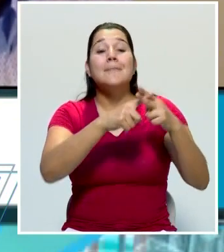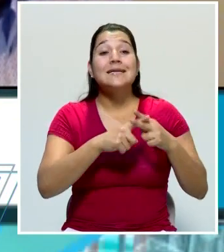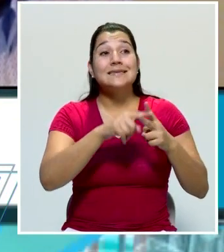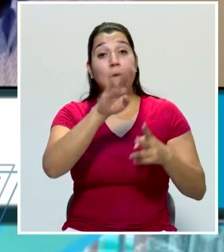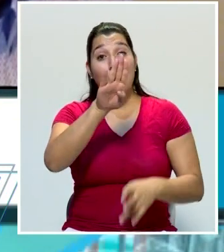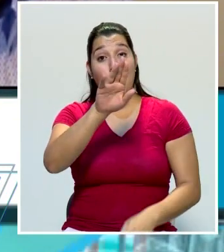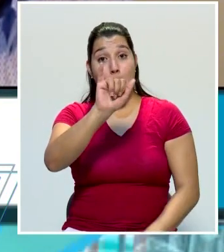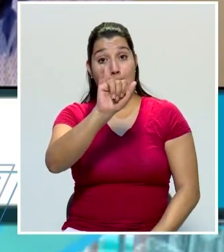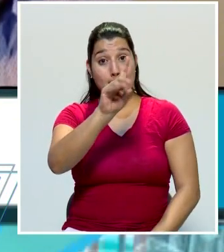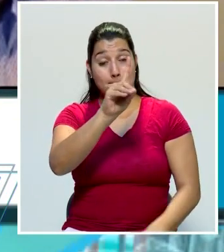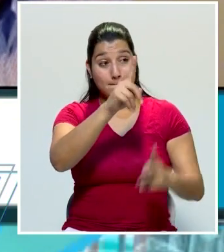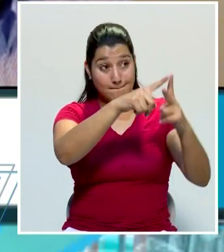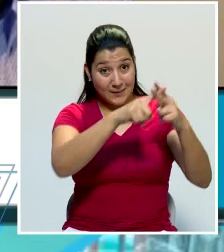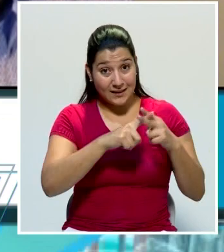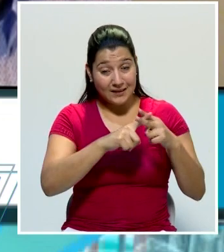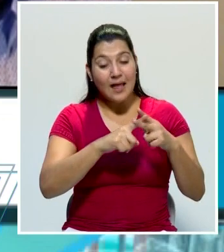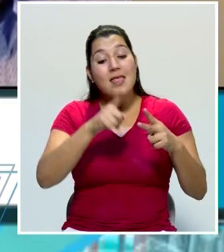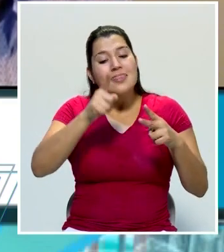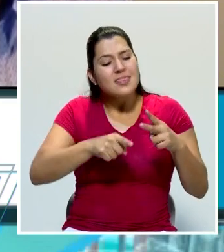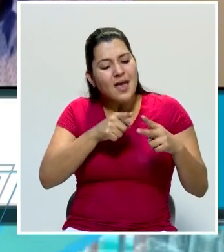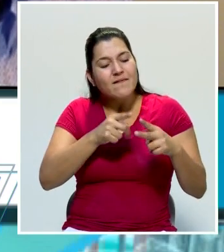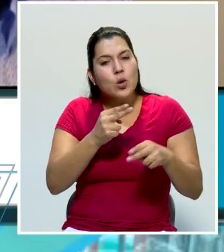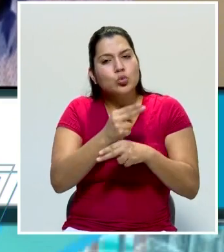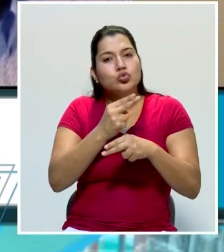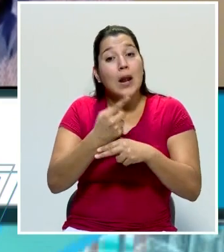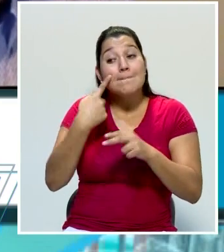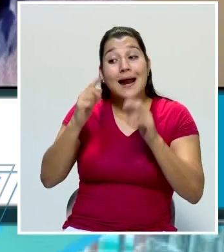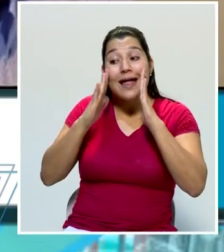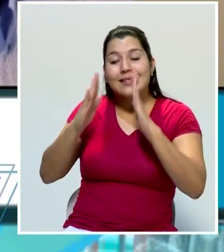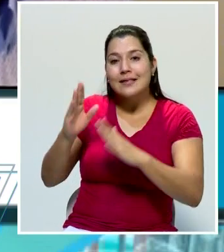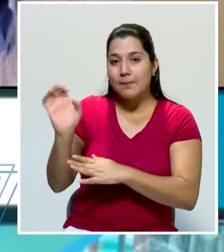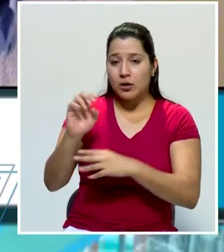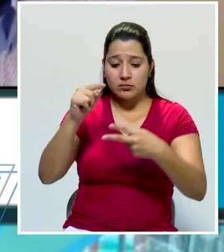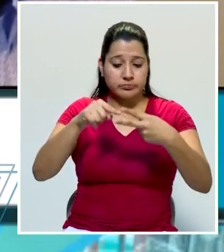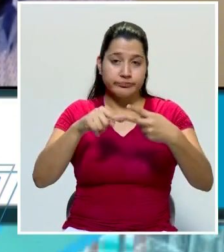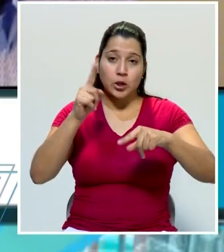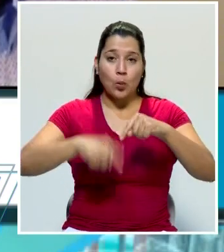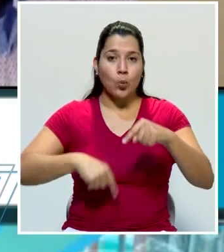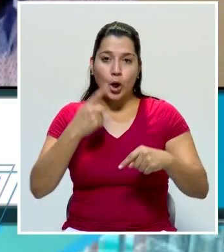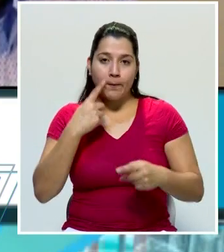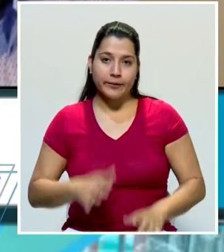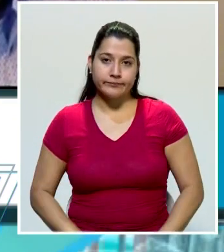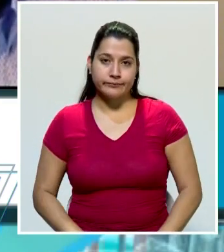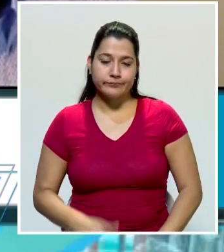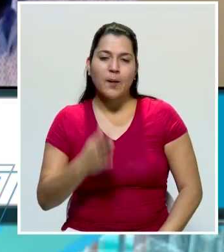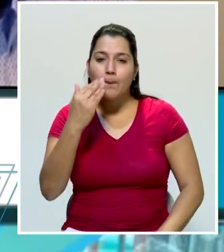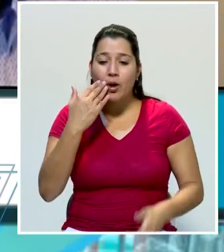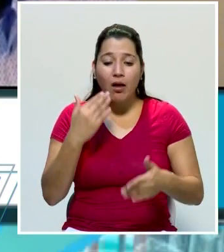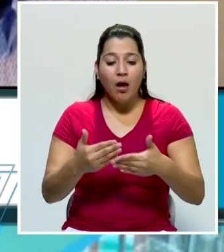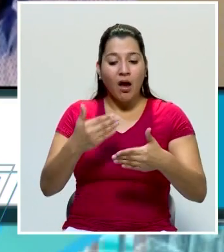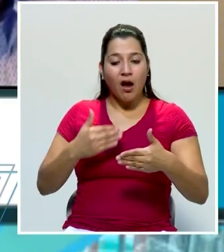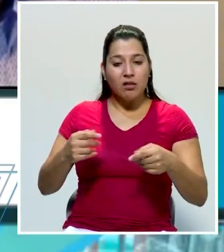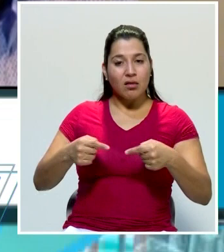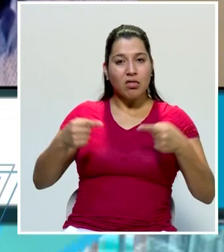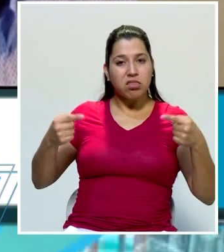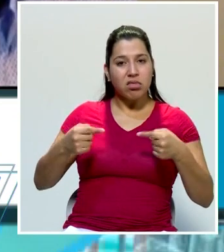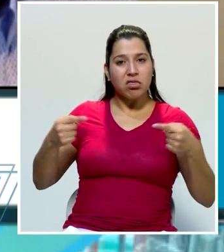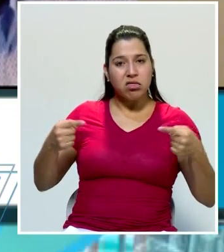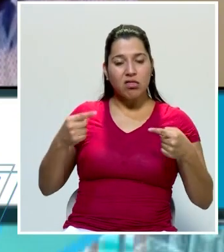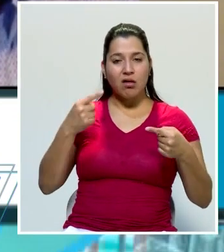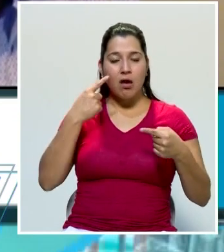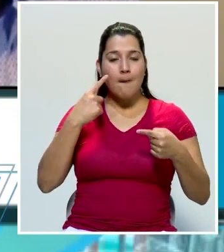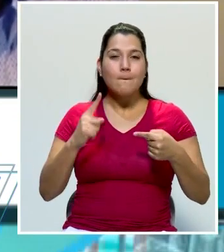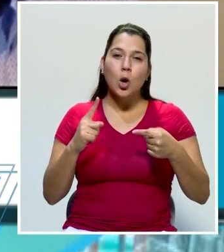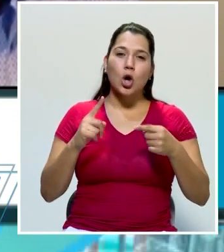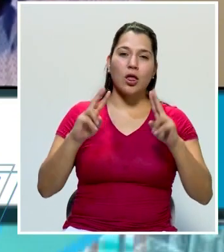utilizarse también en varios aspectos de la atención de la emergencia, no se pudieron ver, porque hubo realmente una